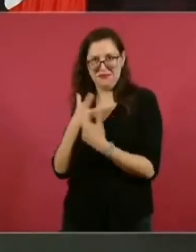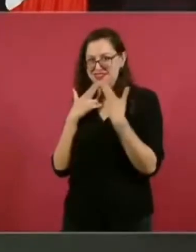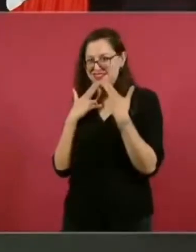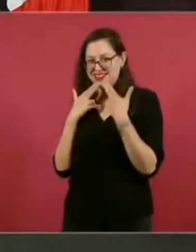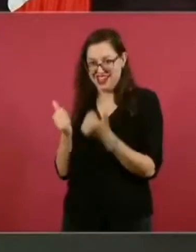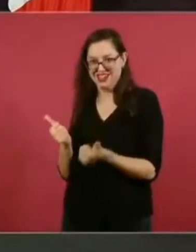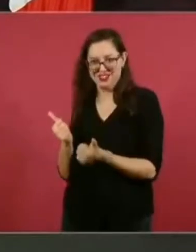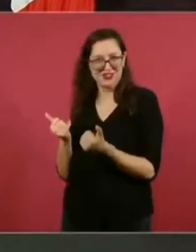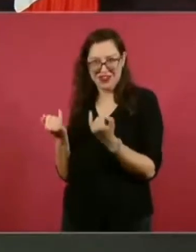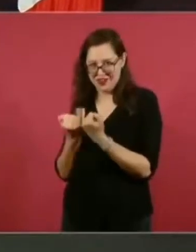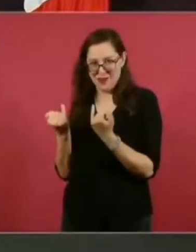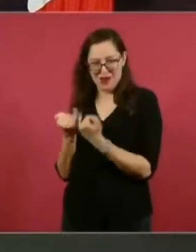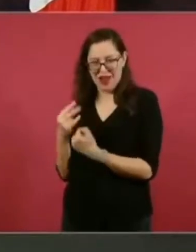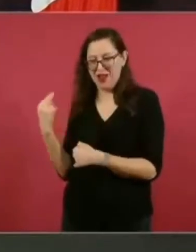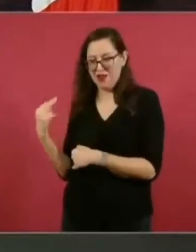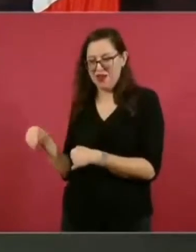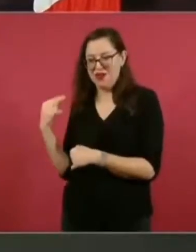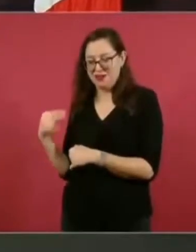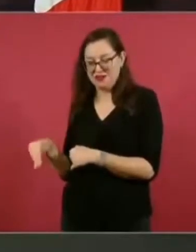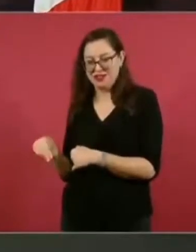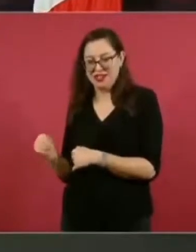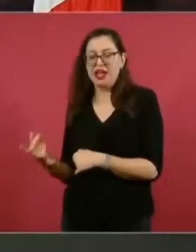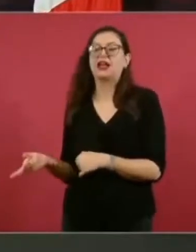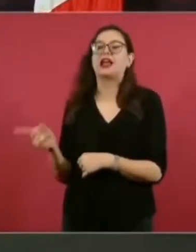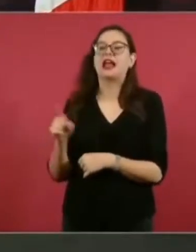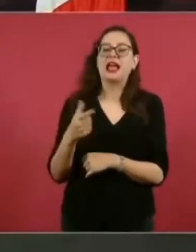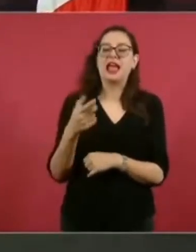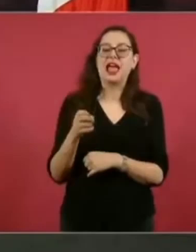Entonces le decían, ¿a dónde va, don Genovevo?